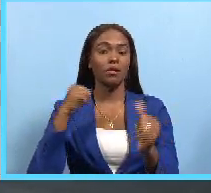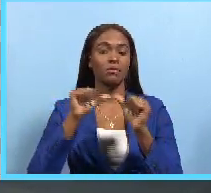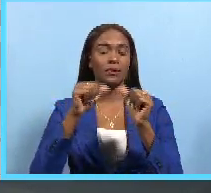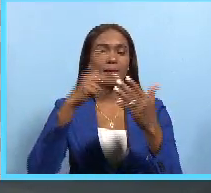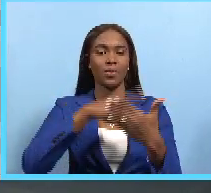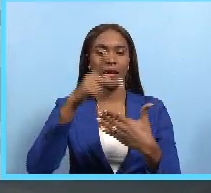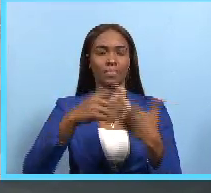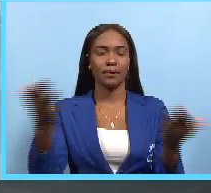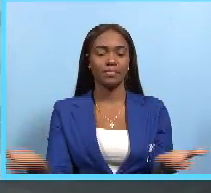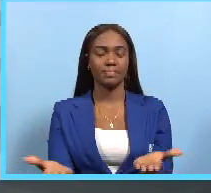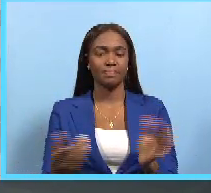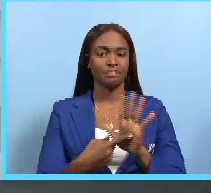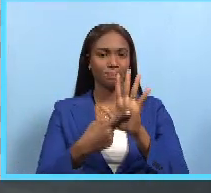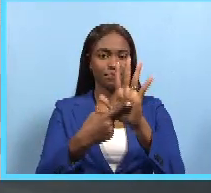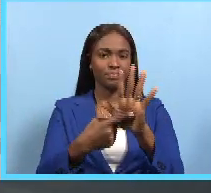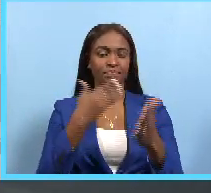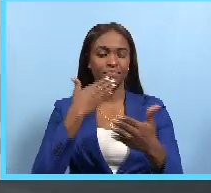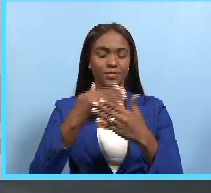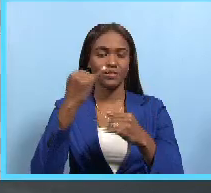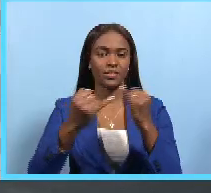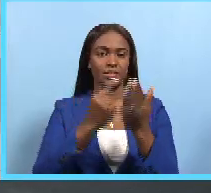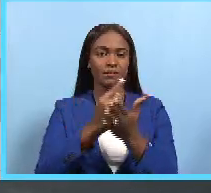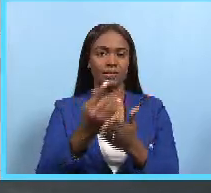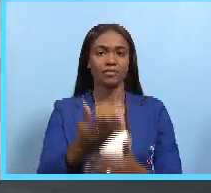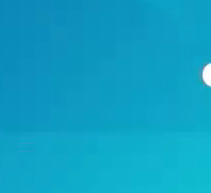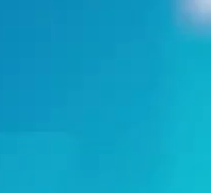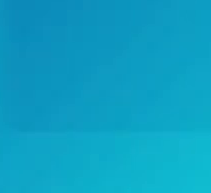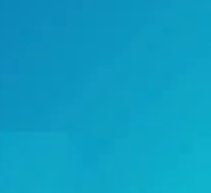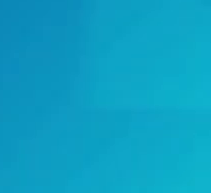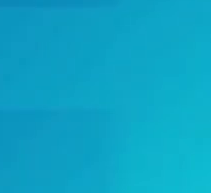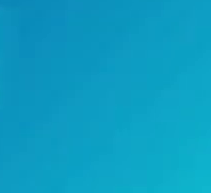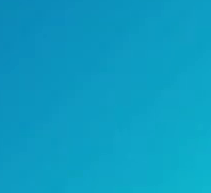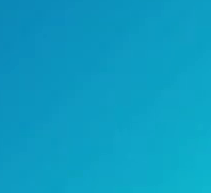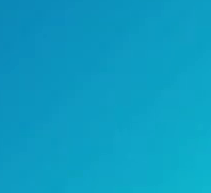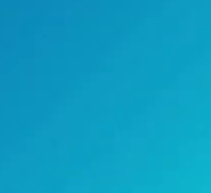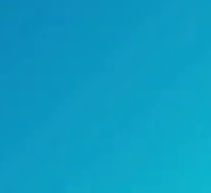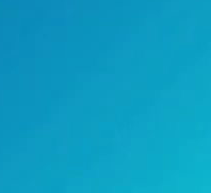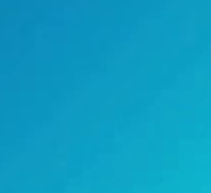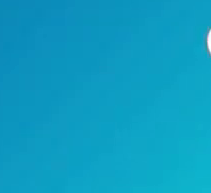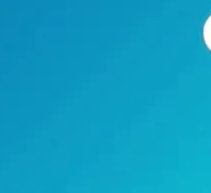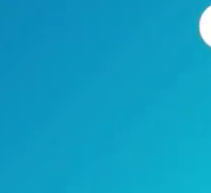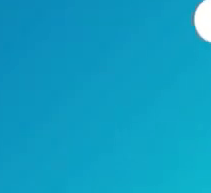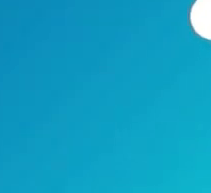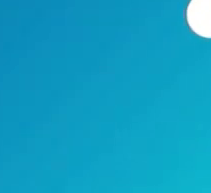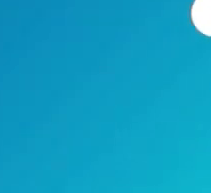nuestra programación regular. Buen fin de semana. El 4 conecta.